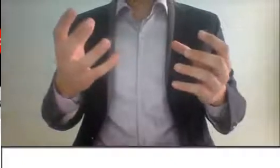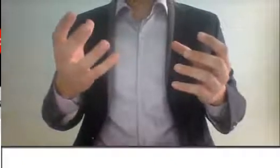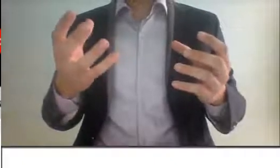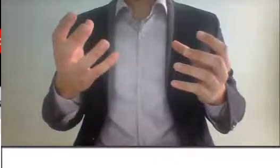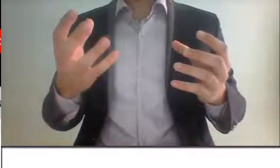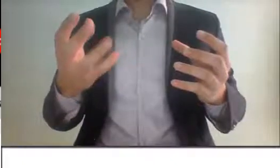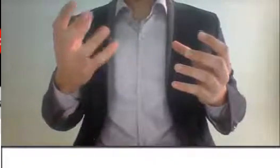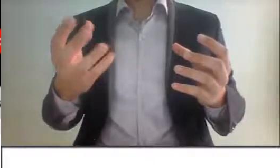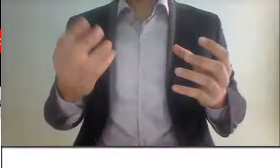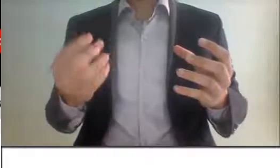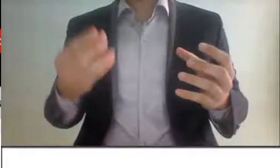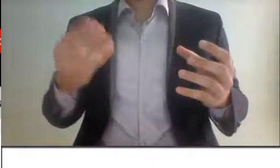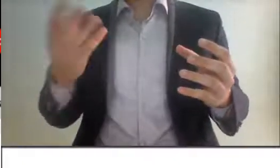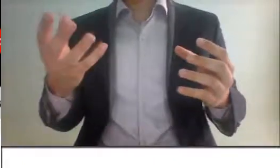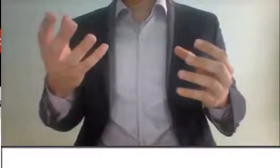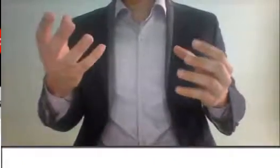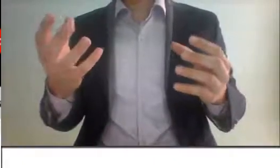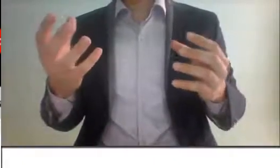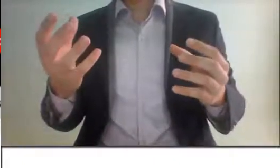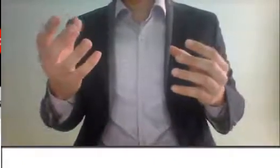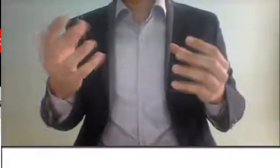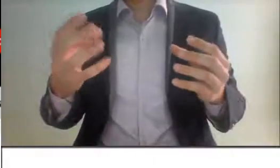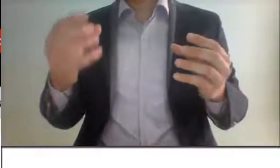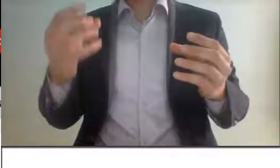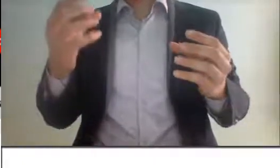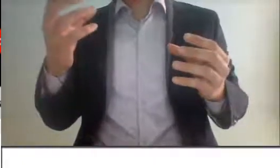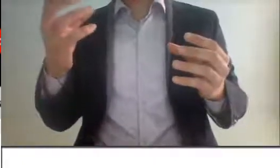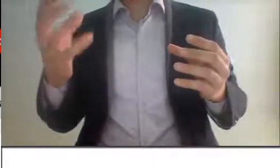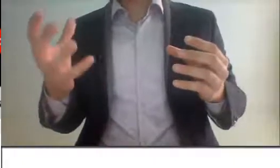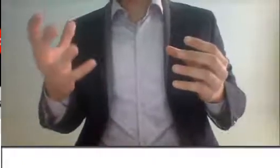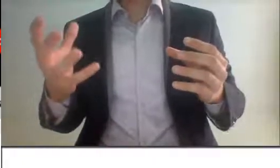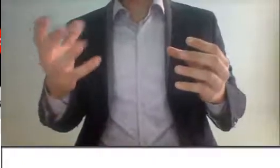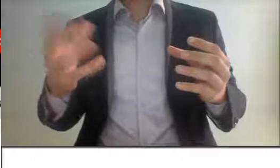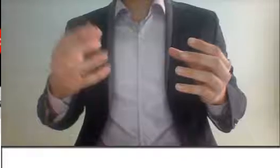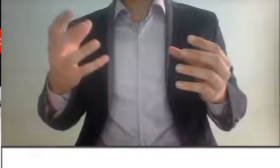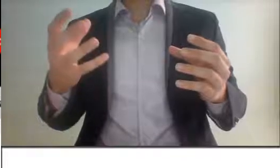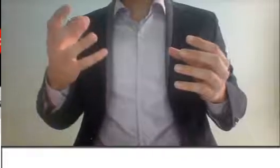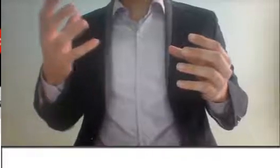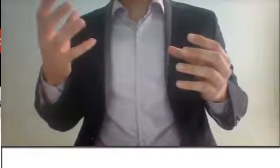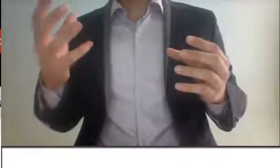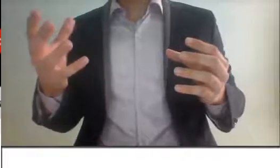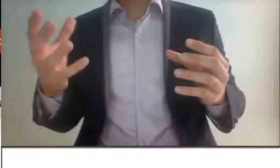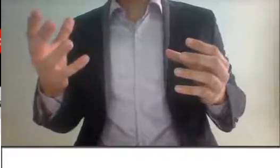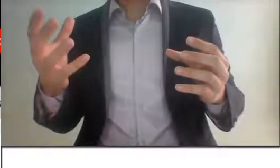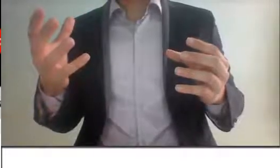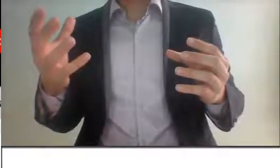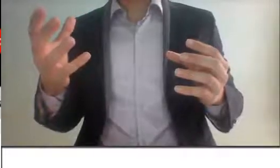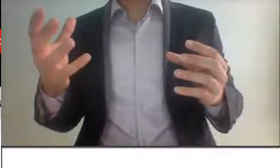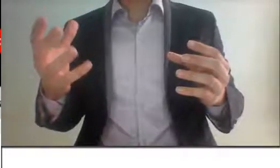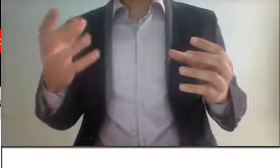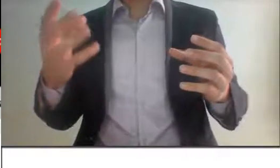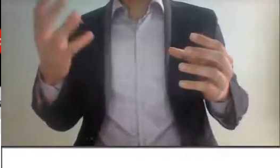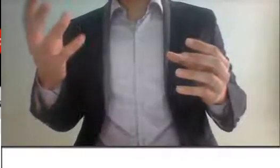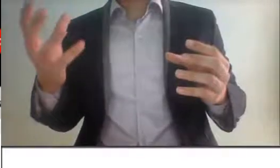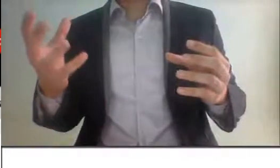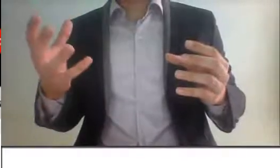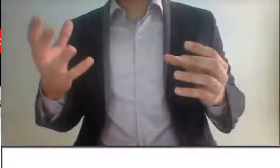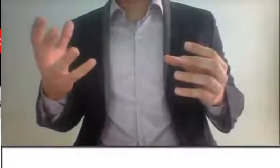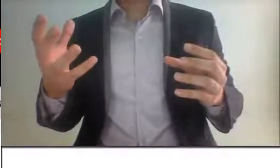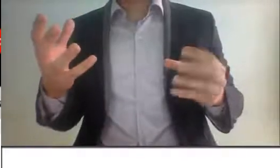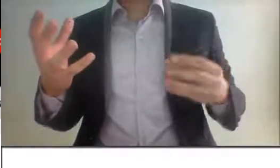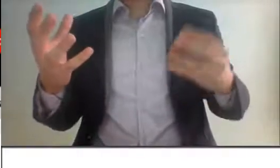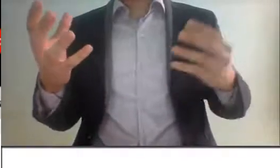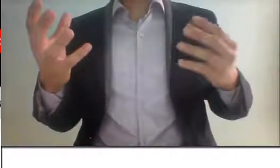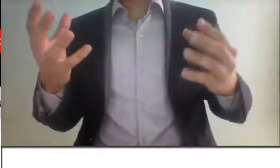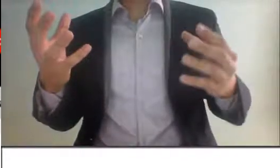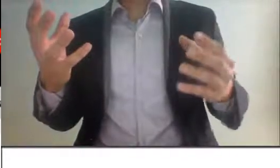termina perdiendo en lugar de ganar. ¿Eso qué ocasiona? Pues claro, más pérdidas. ¿Por qué? Porque en este momento no nos podemos deshacer de esos contratos. ¿Eso qué